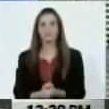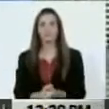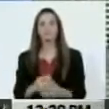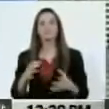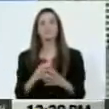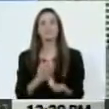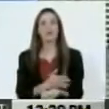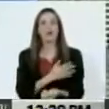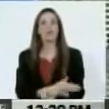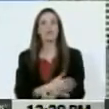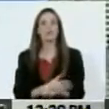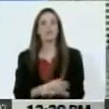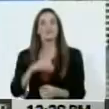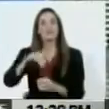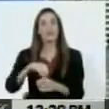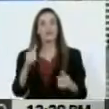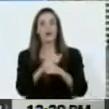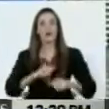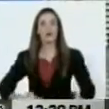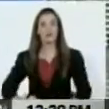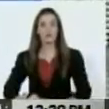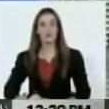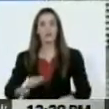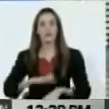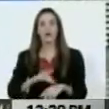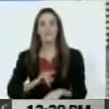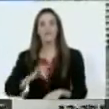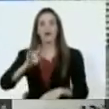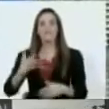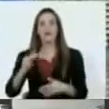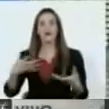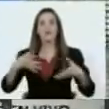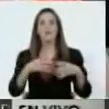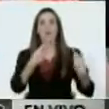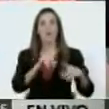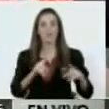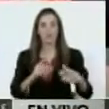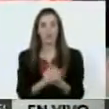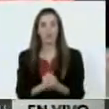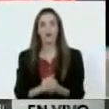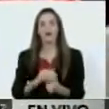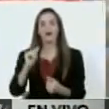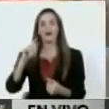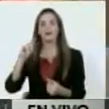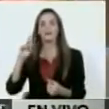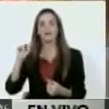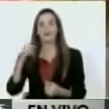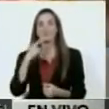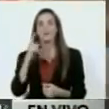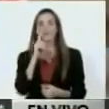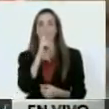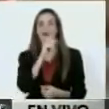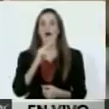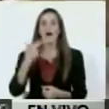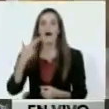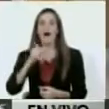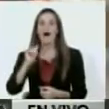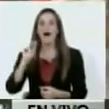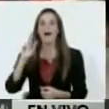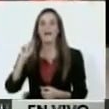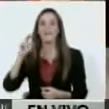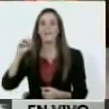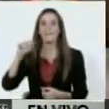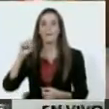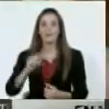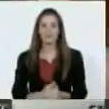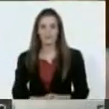fase previa en el ejército, porque en la aviación estaba el grupo este que hablaba Castro Soteldo, que se llamaba Armas. Y